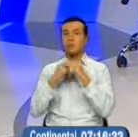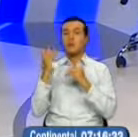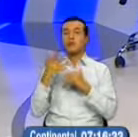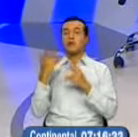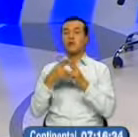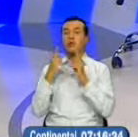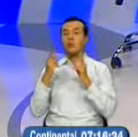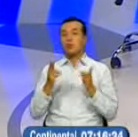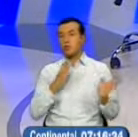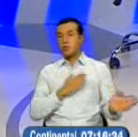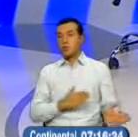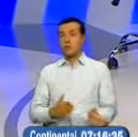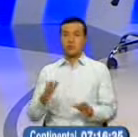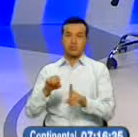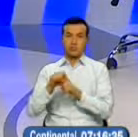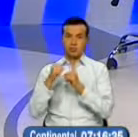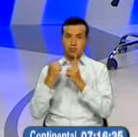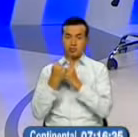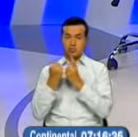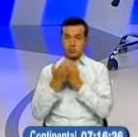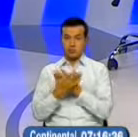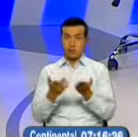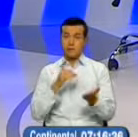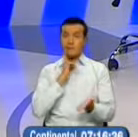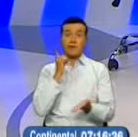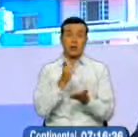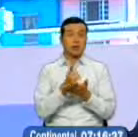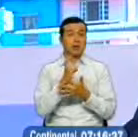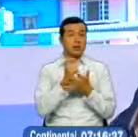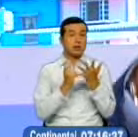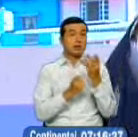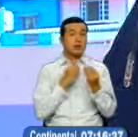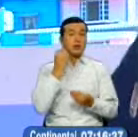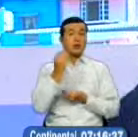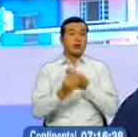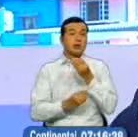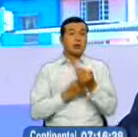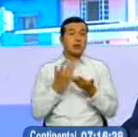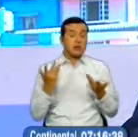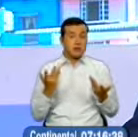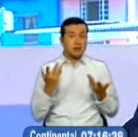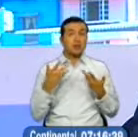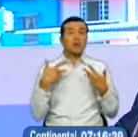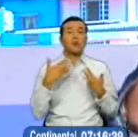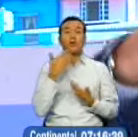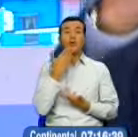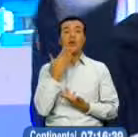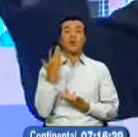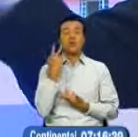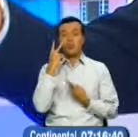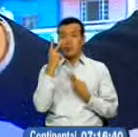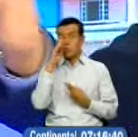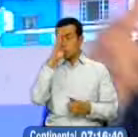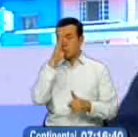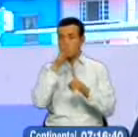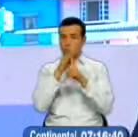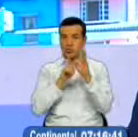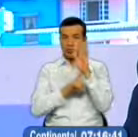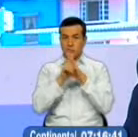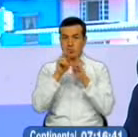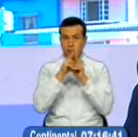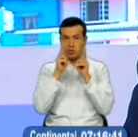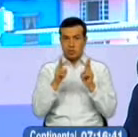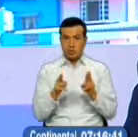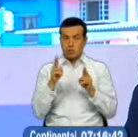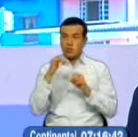humano en una sociedad. Es cierto que debes tener una imbricación, digamos, con los objetivos de desarrollo humano que